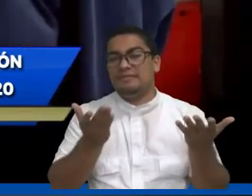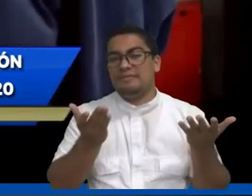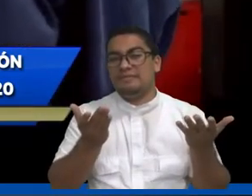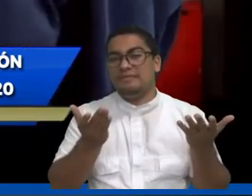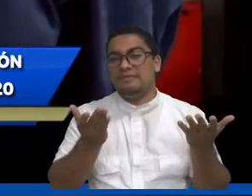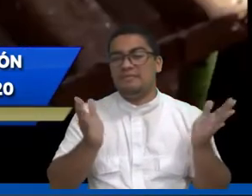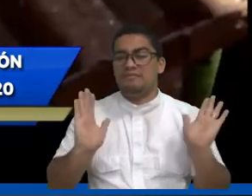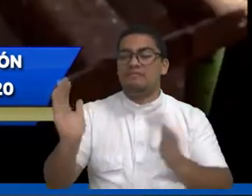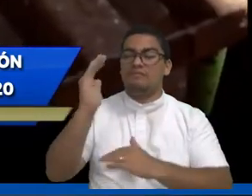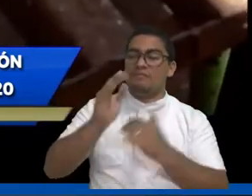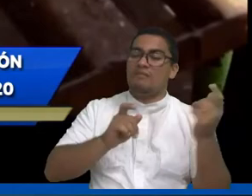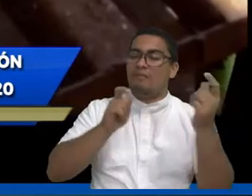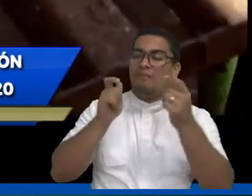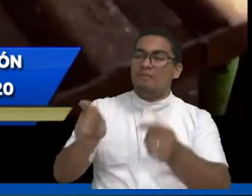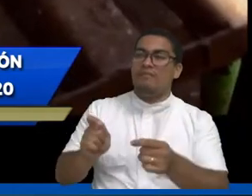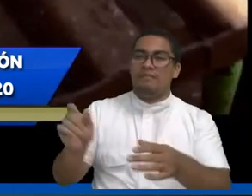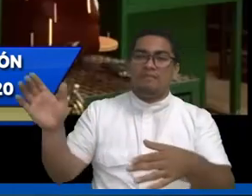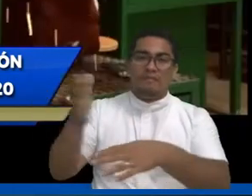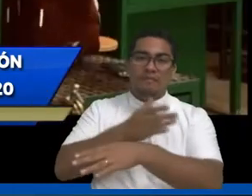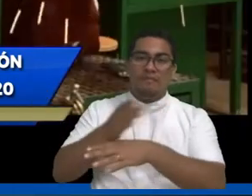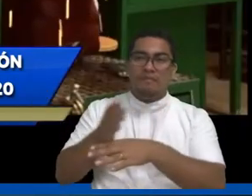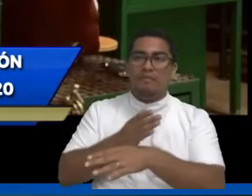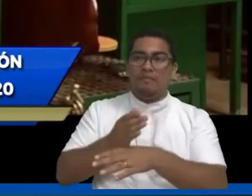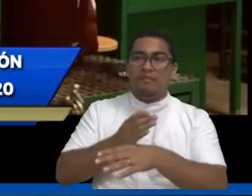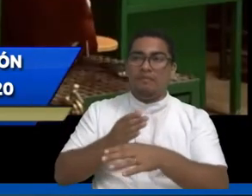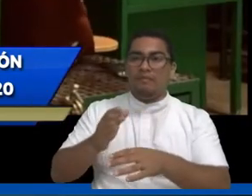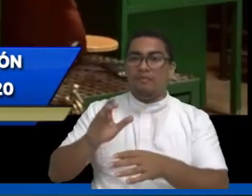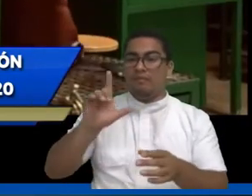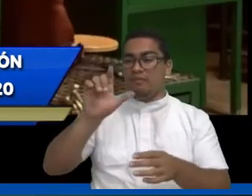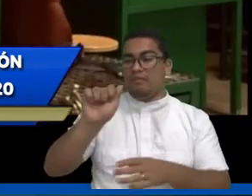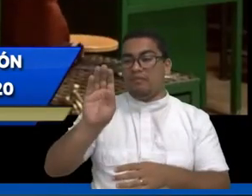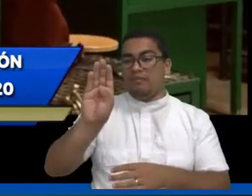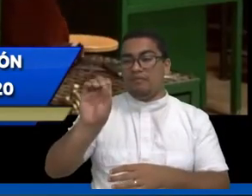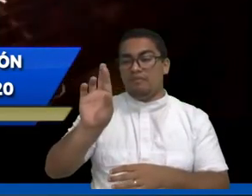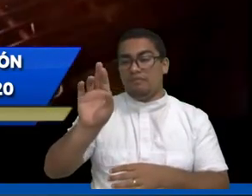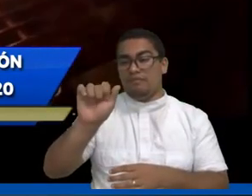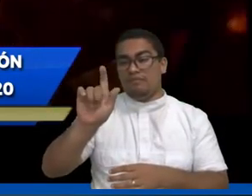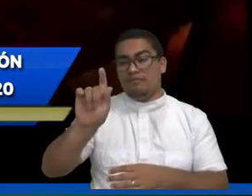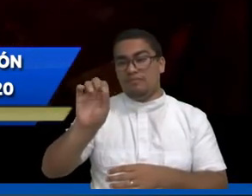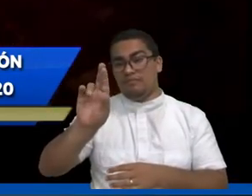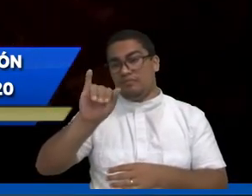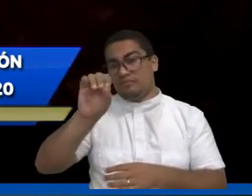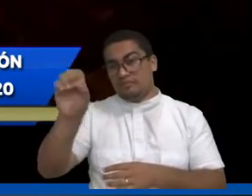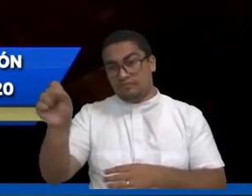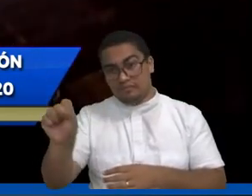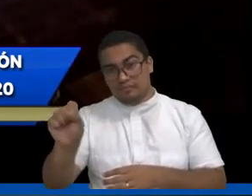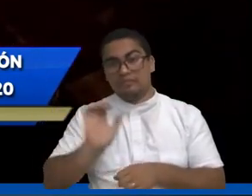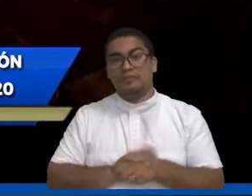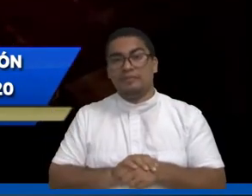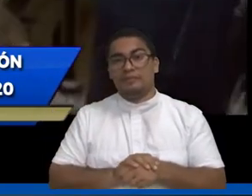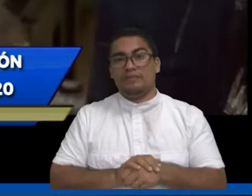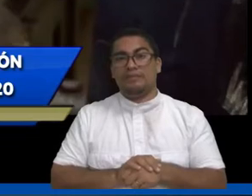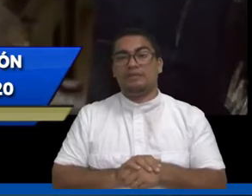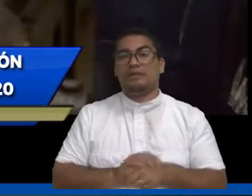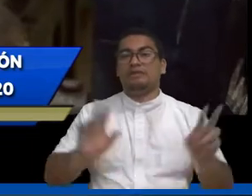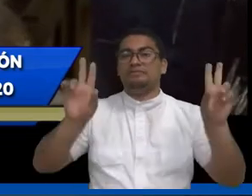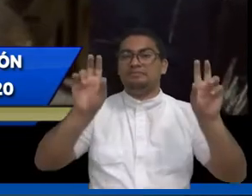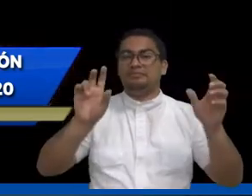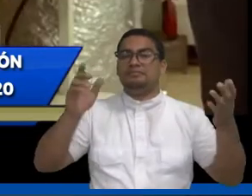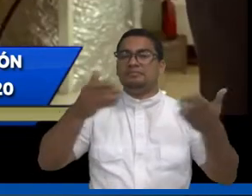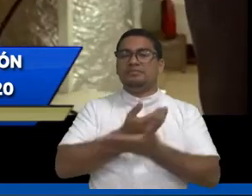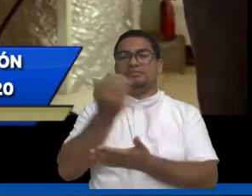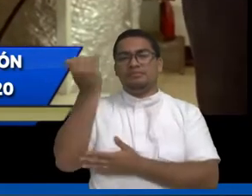certificación de laboratorio para garaje como centros de certificación desde el punto de vista tecnológico